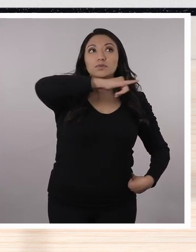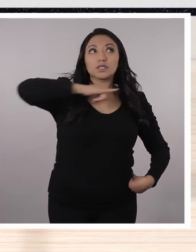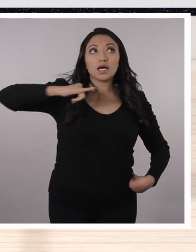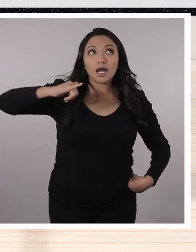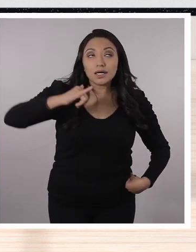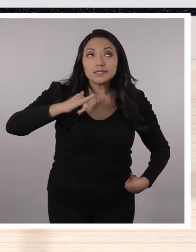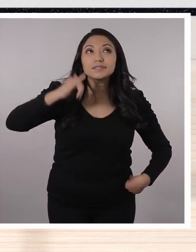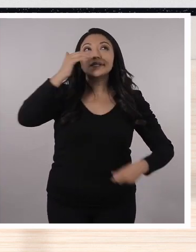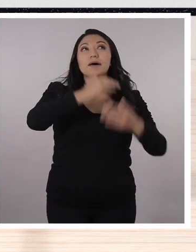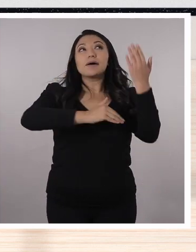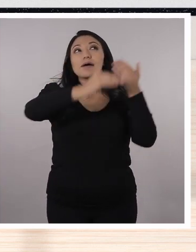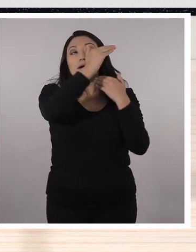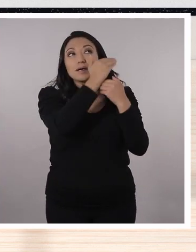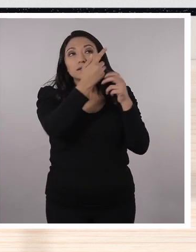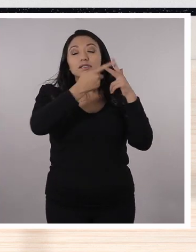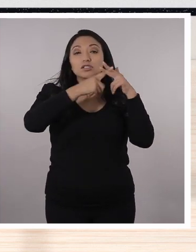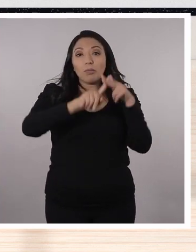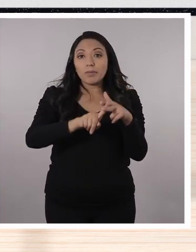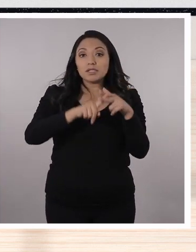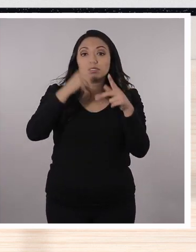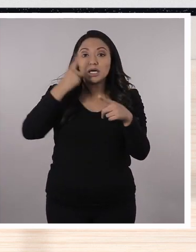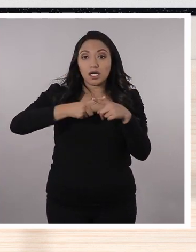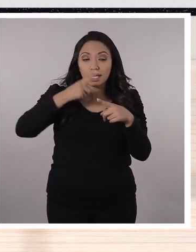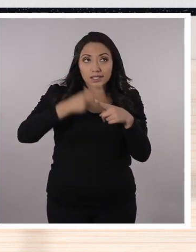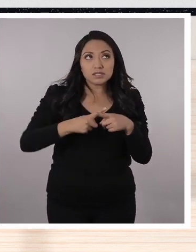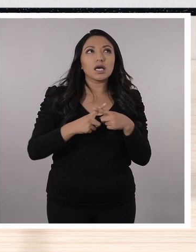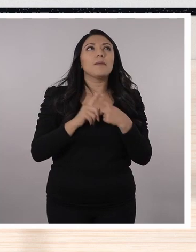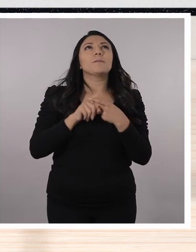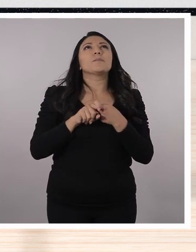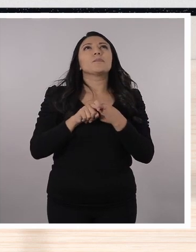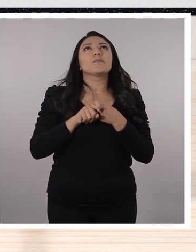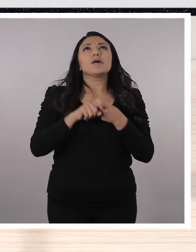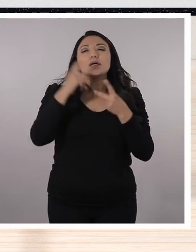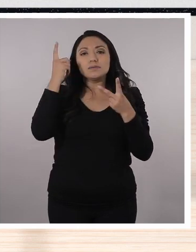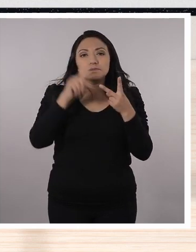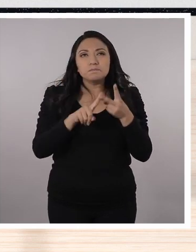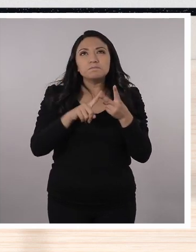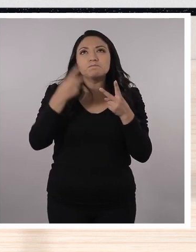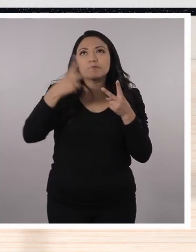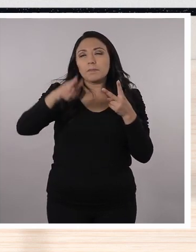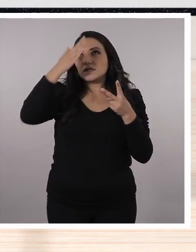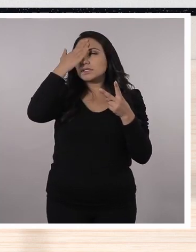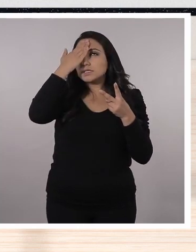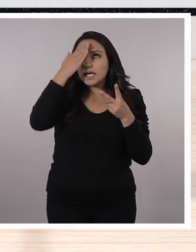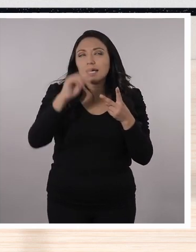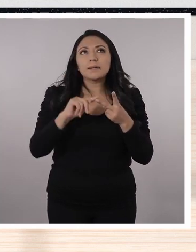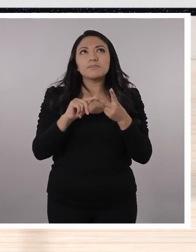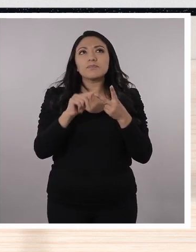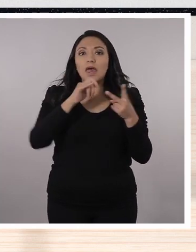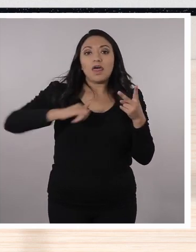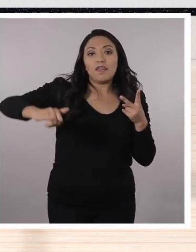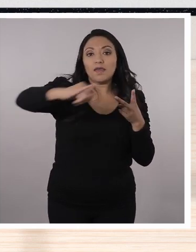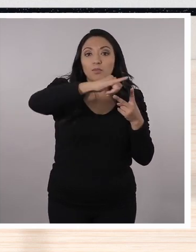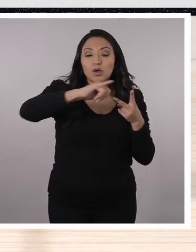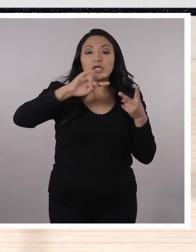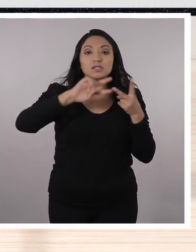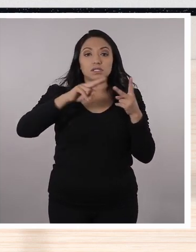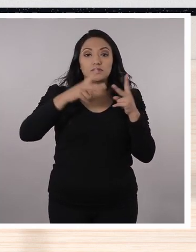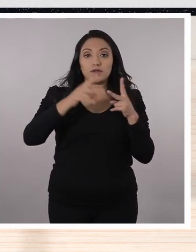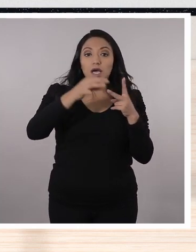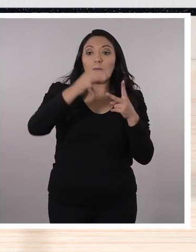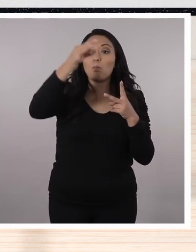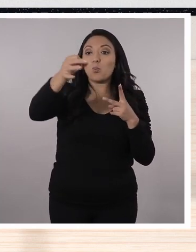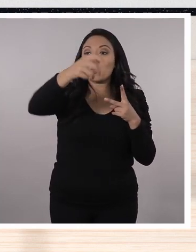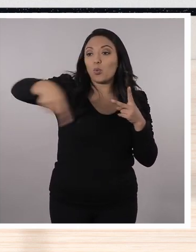democracia nació en la antigua Atenas. Ajá, en Grecia, sí. Además, sabemos que la democracia es